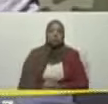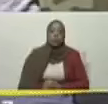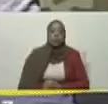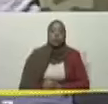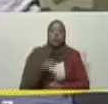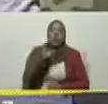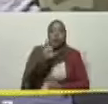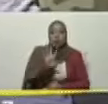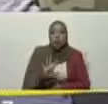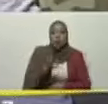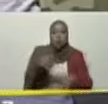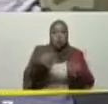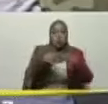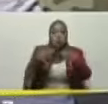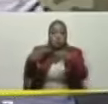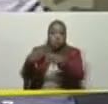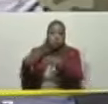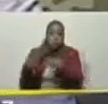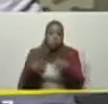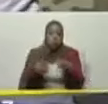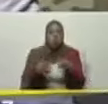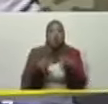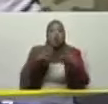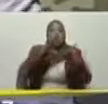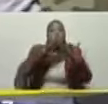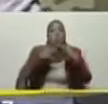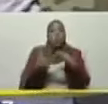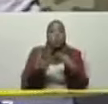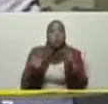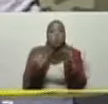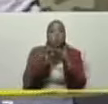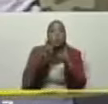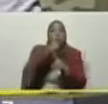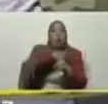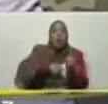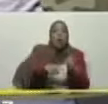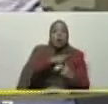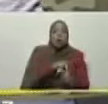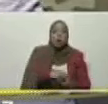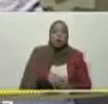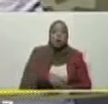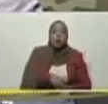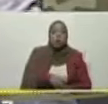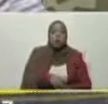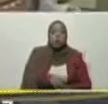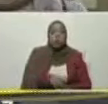Cinco comunas. ¿Cuántos circuitos comunales hay aquí?